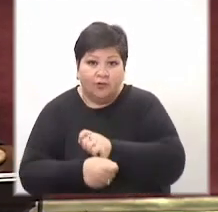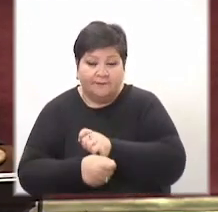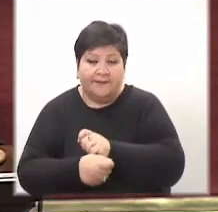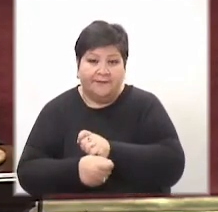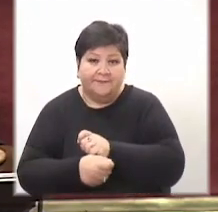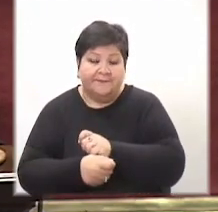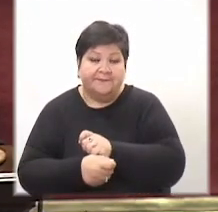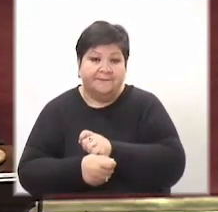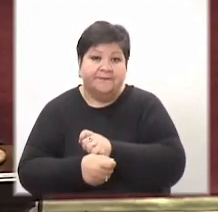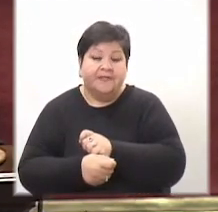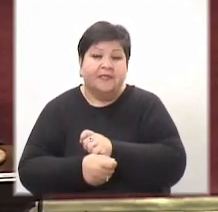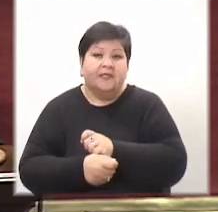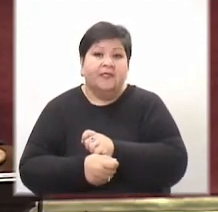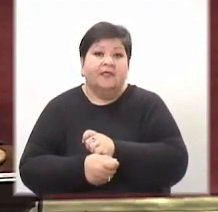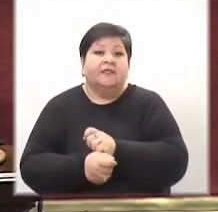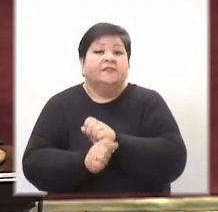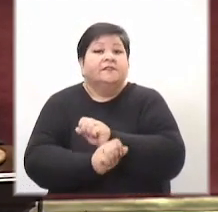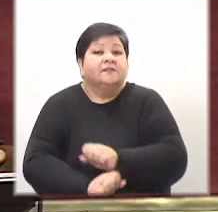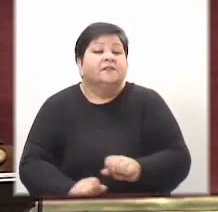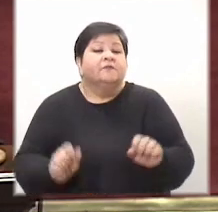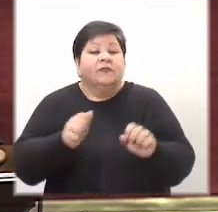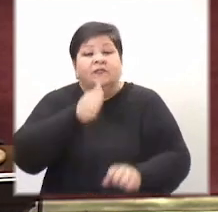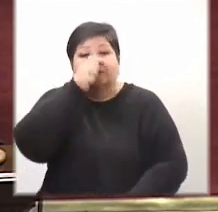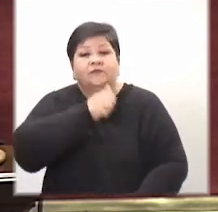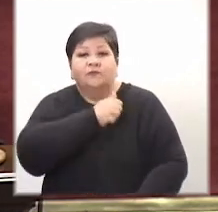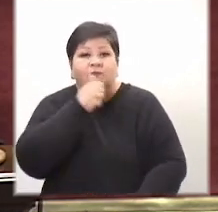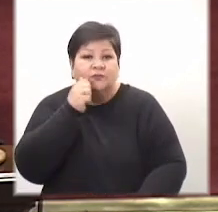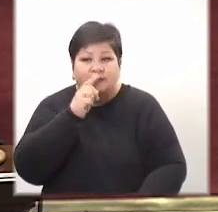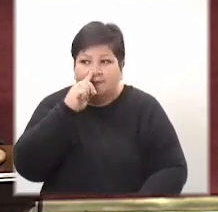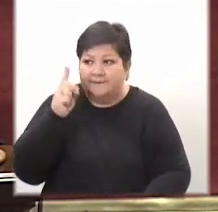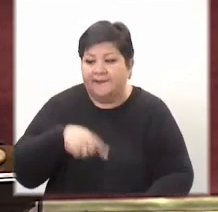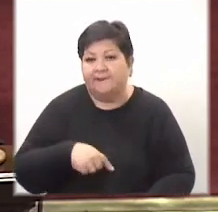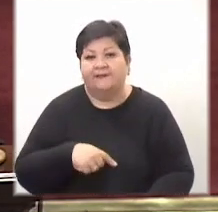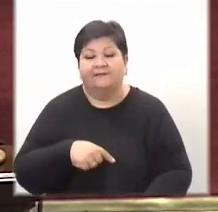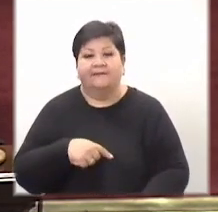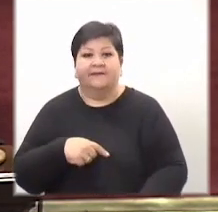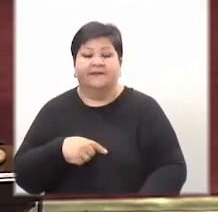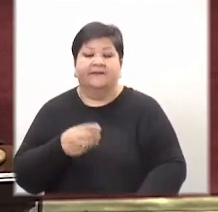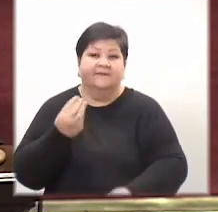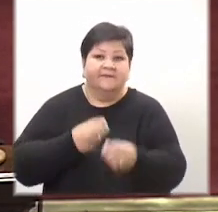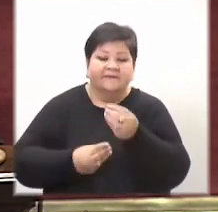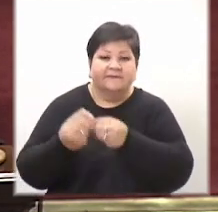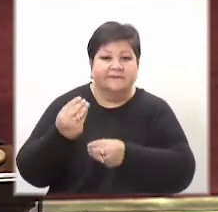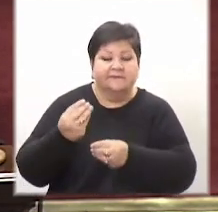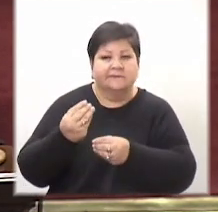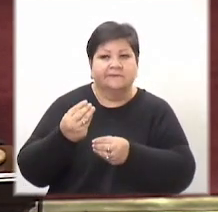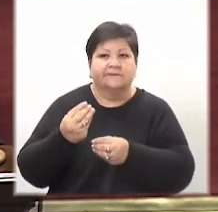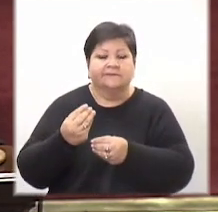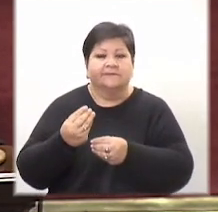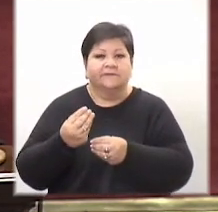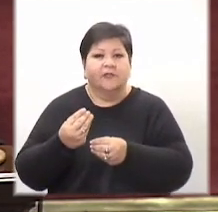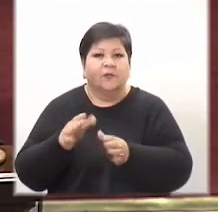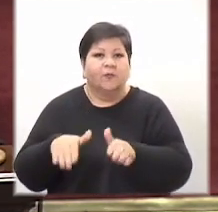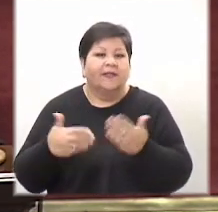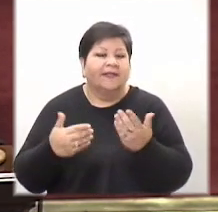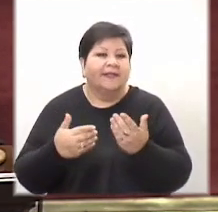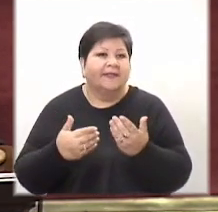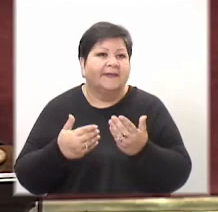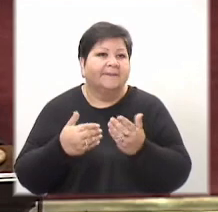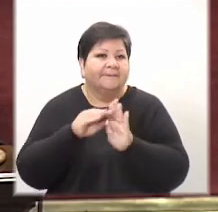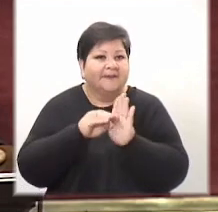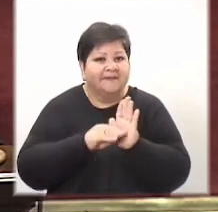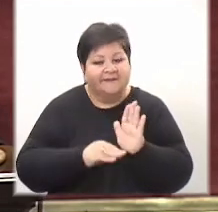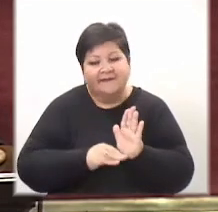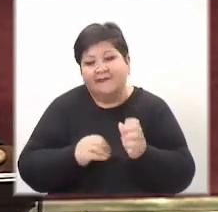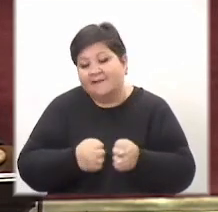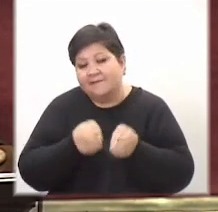funcionamiento de la seguridad social. Podría solucionarlo de inmediato, por ejemplo, bajando las tasas de reemplazo o cualquier otra medida que afecte al trabajador. Sin embargo,